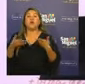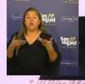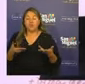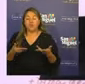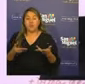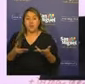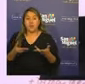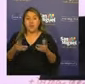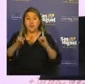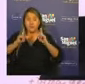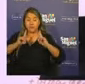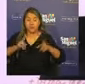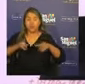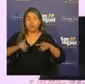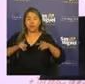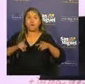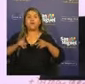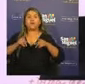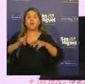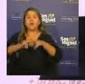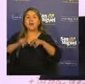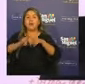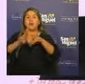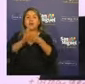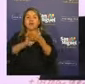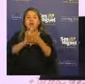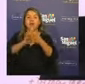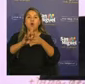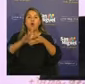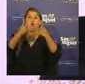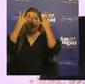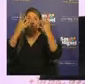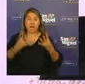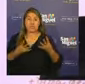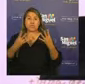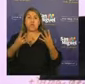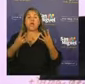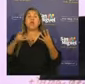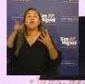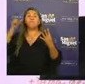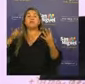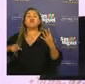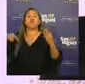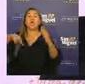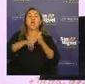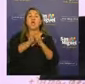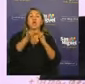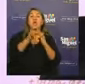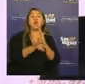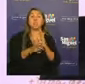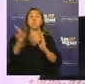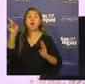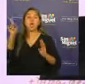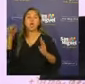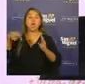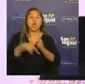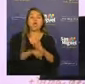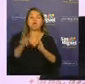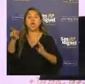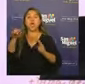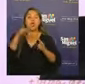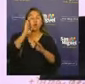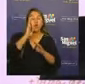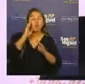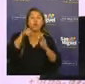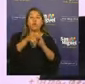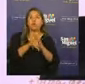tenemos que dejar de hacer nuestras cárceles lugares de paseo de los delincuentes para ser verdad lugares de reclusión, y para